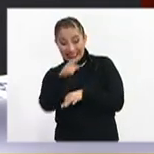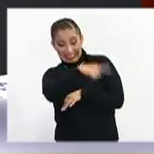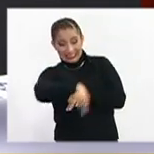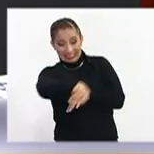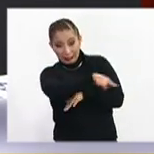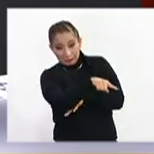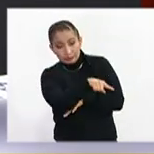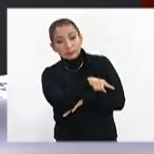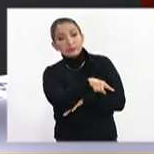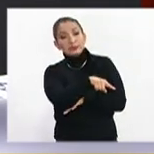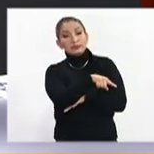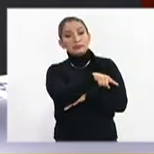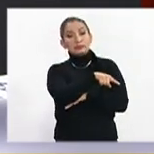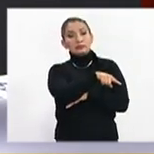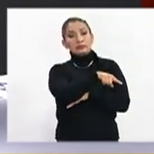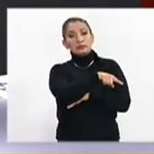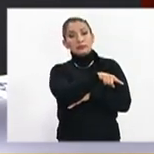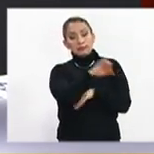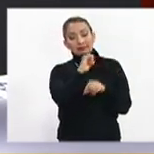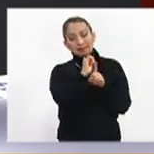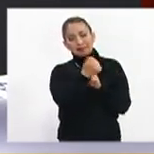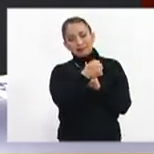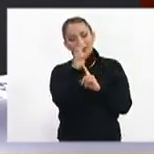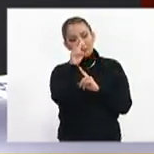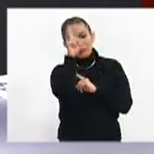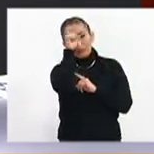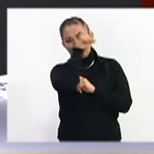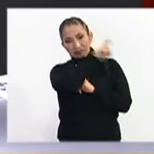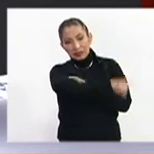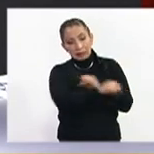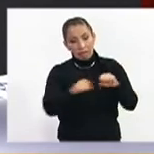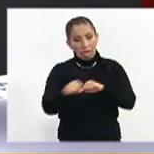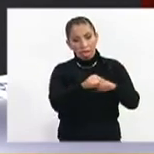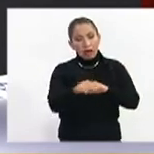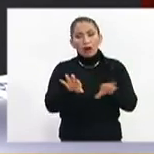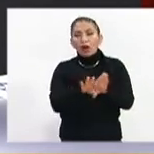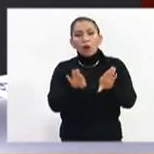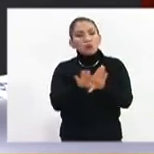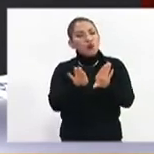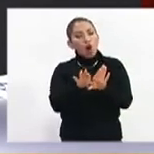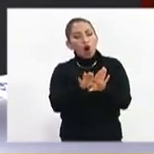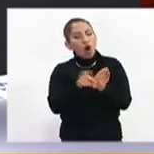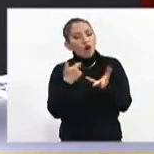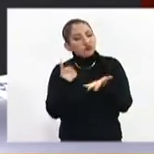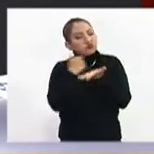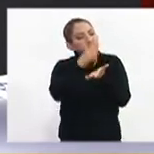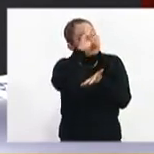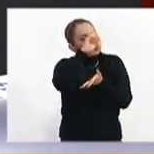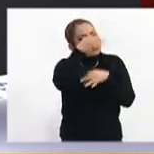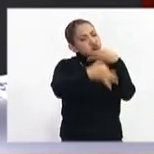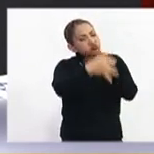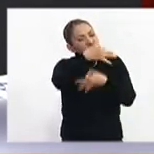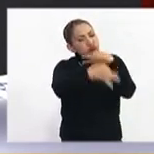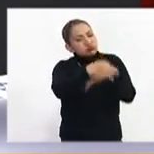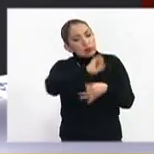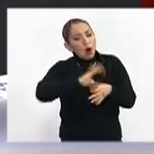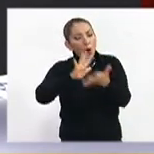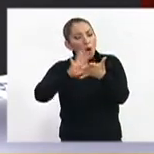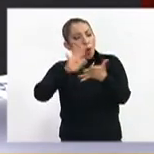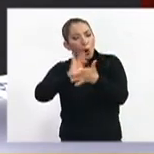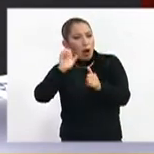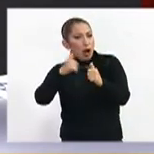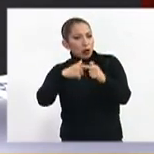momentos de una situación difícil tras el terremoto, cómo recibir asesoría jurídica y penal,